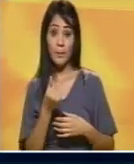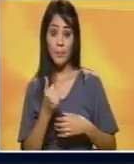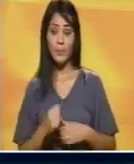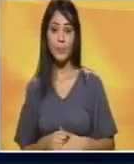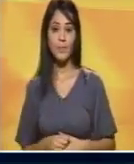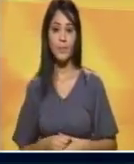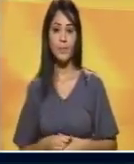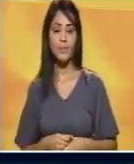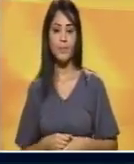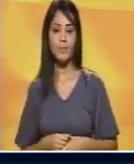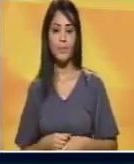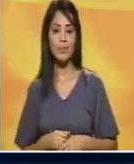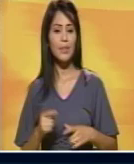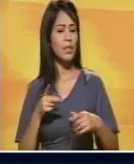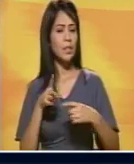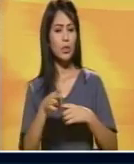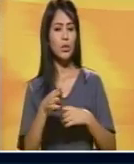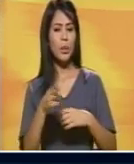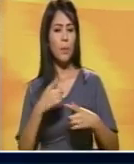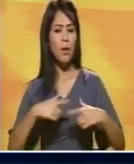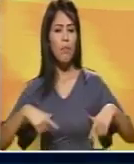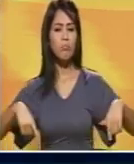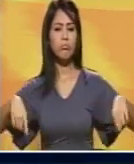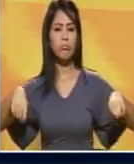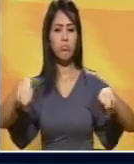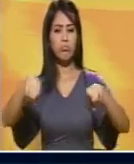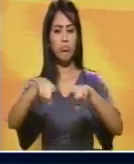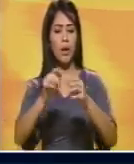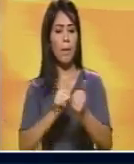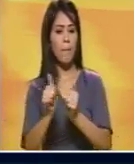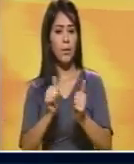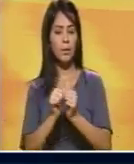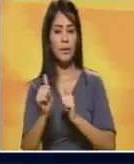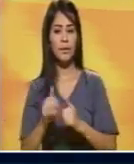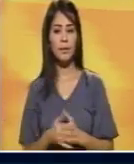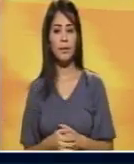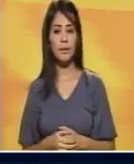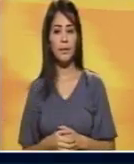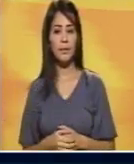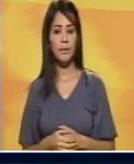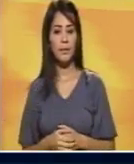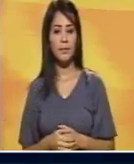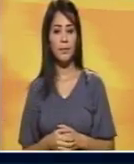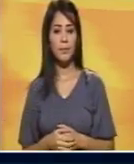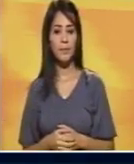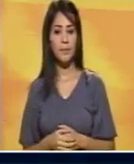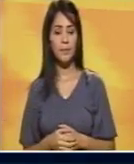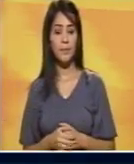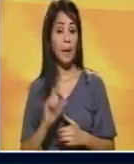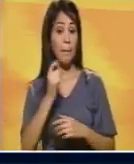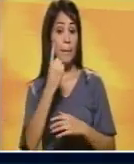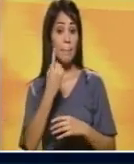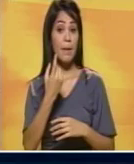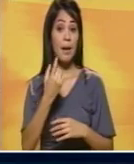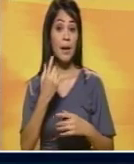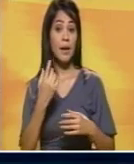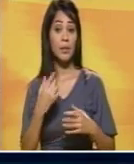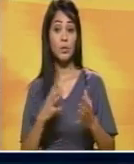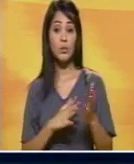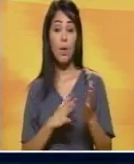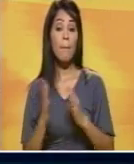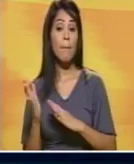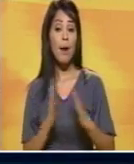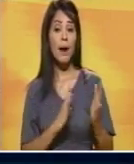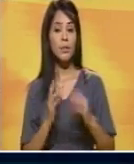pase presidencial inaugurando la cancha de paz que está a nuestras espaldas, en donde la cancha de paz desde el 1 de marzo hasta esta fecha ha recibido